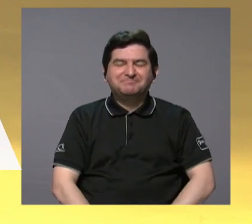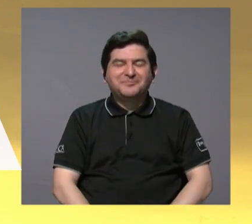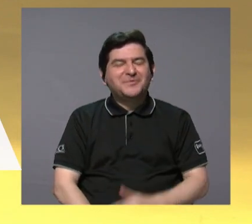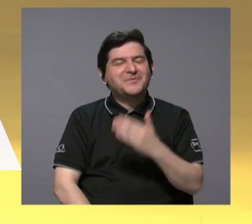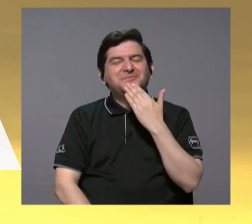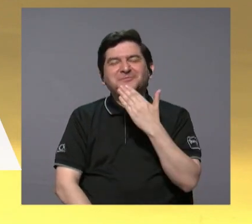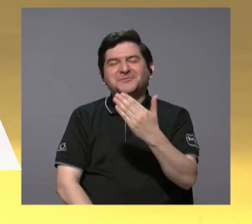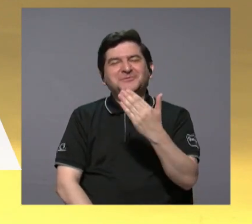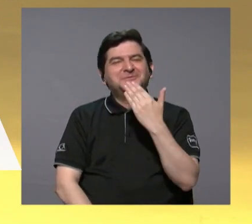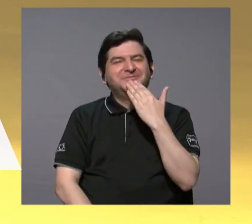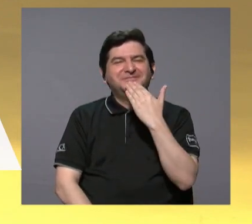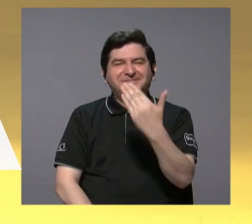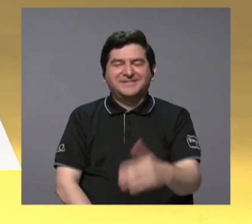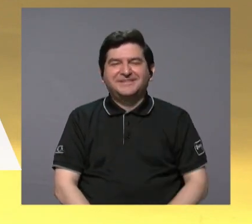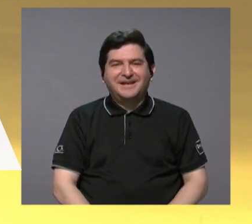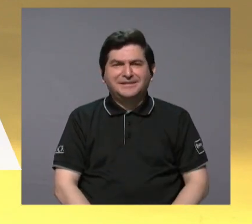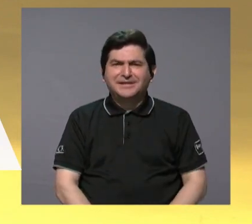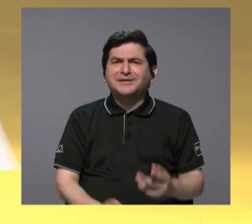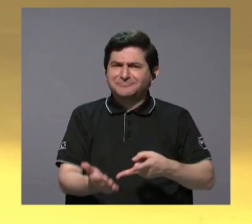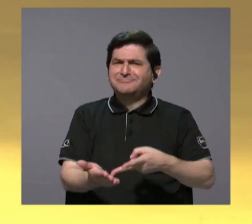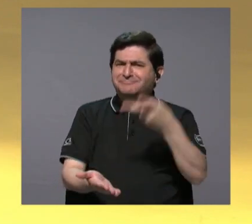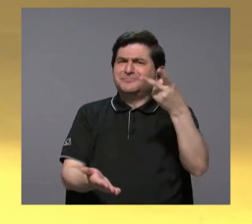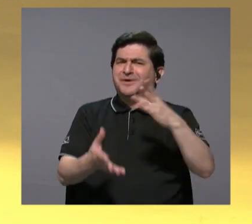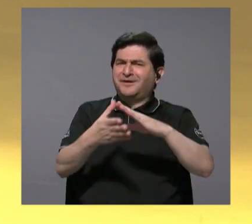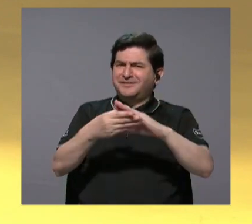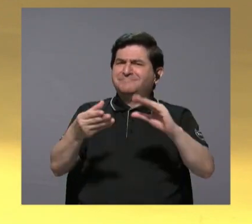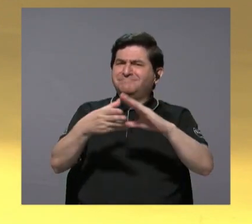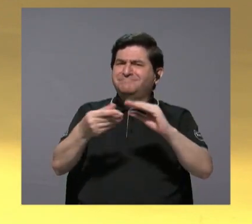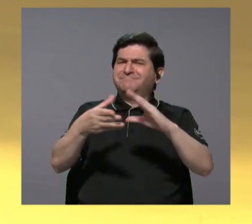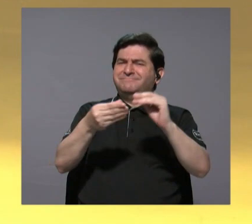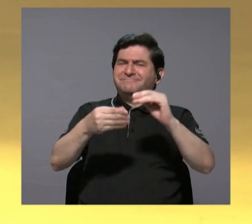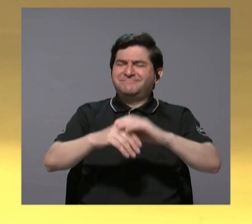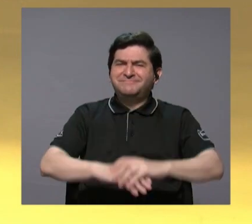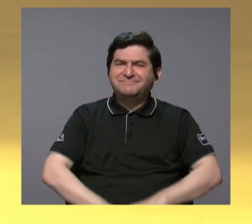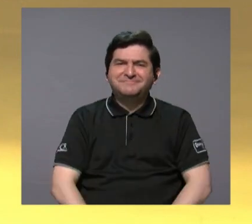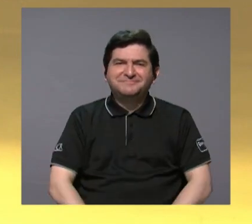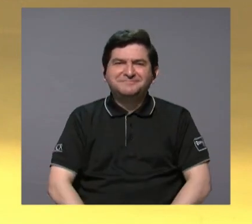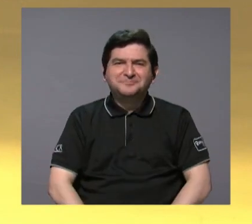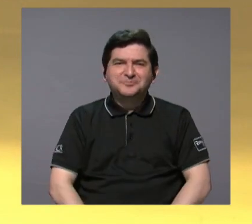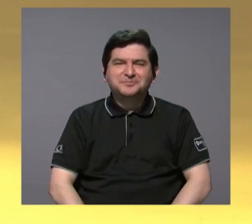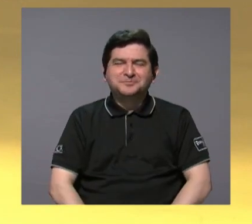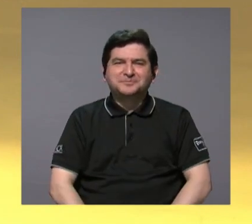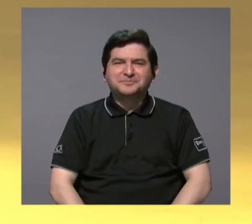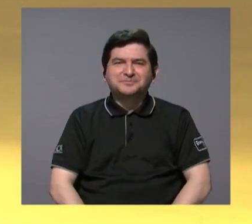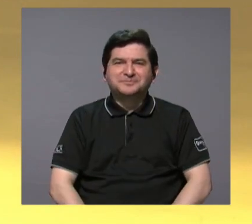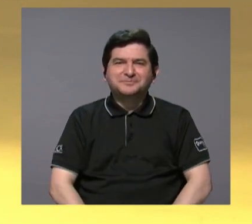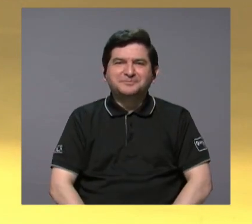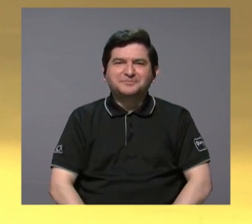Muchísimas gracias por enriquecernos